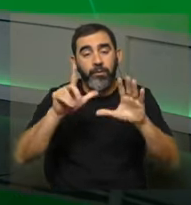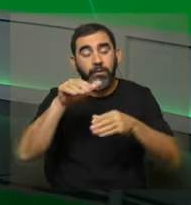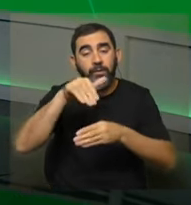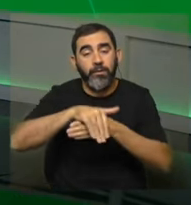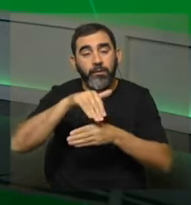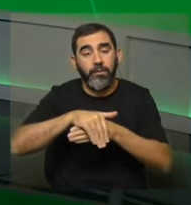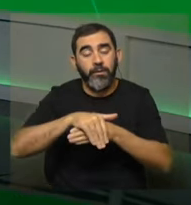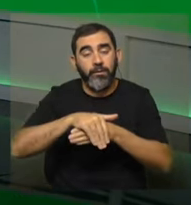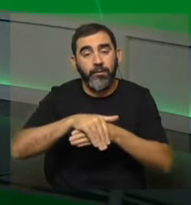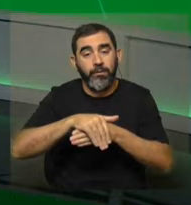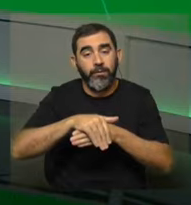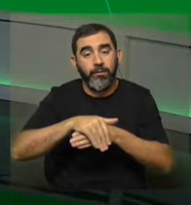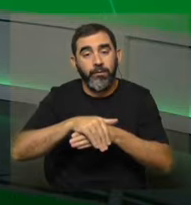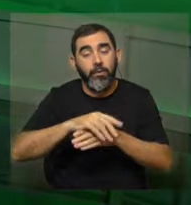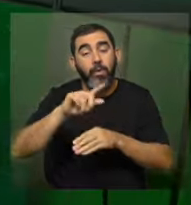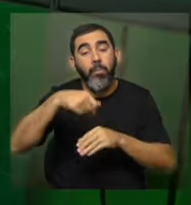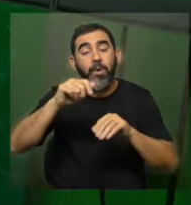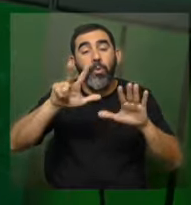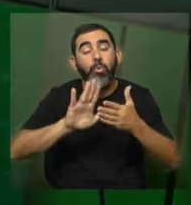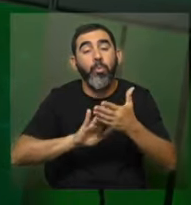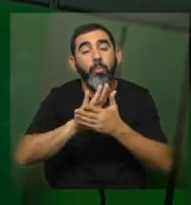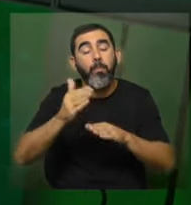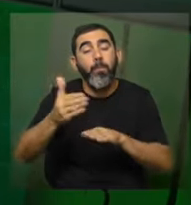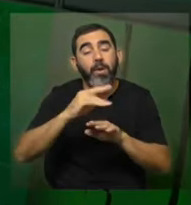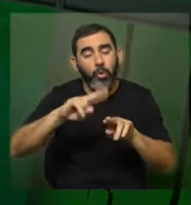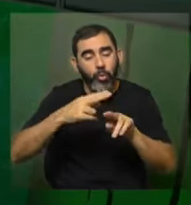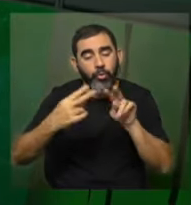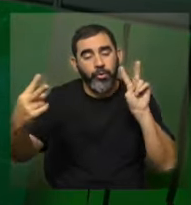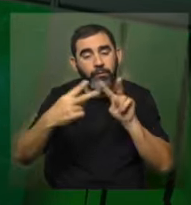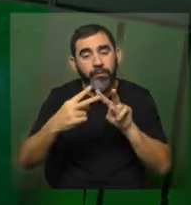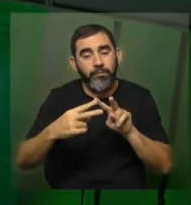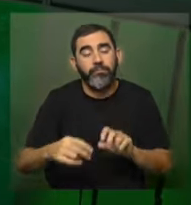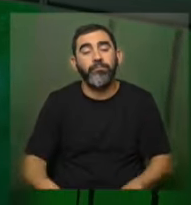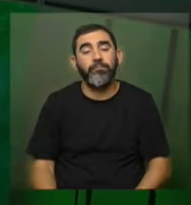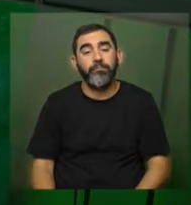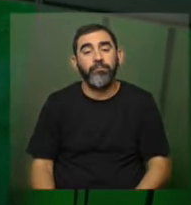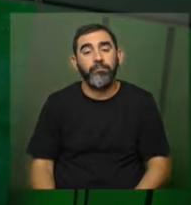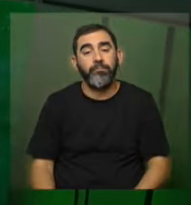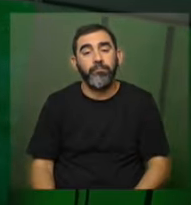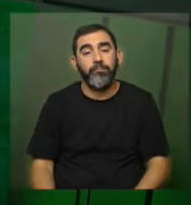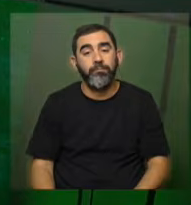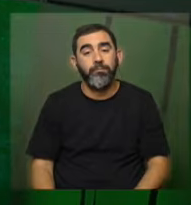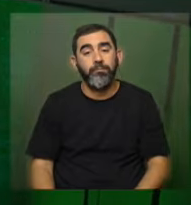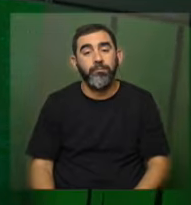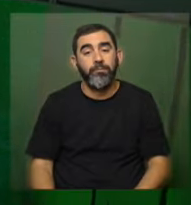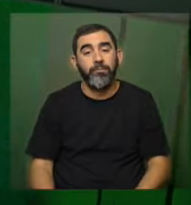la pantalla de TV ciudad a la hora 19 nosotros mañana tempranito a las 8 con la primera edición que pasen